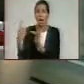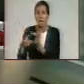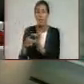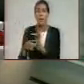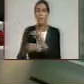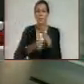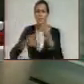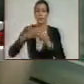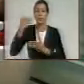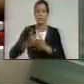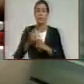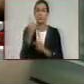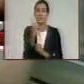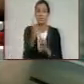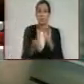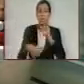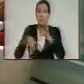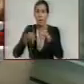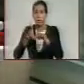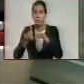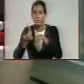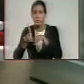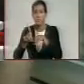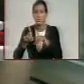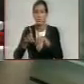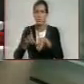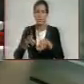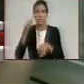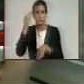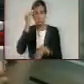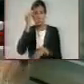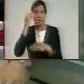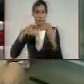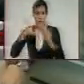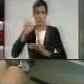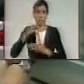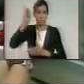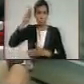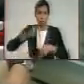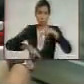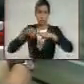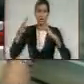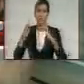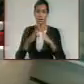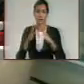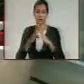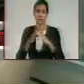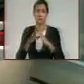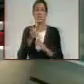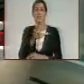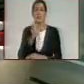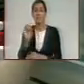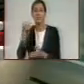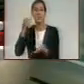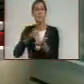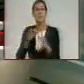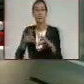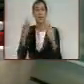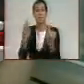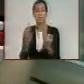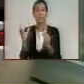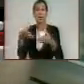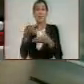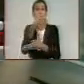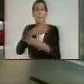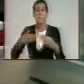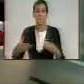para 111 desarrollos que ya están ubicados con terreno y todo, más de 30.000 familias, todas de clase media. Porque ese